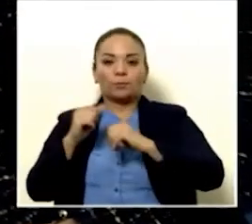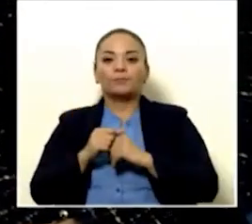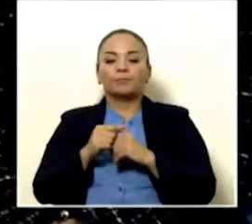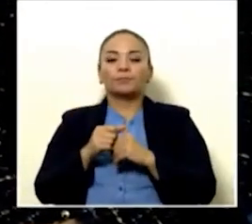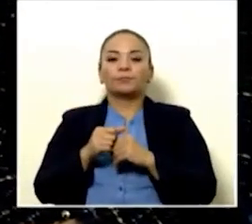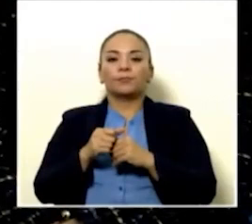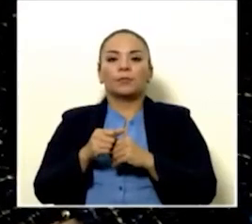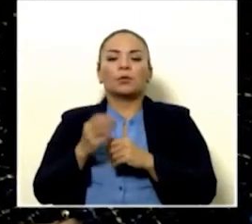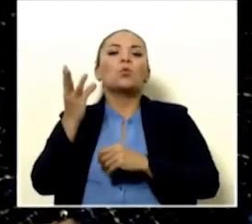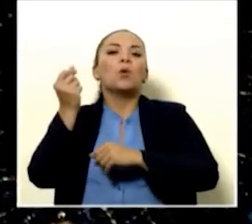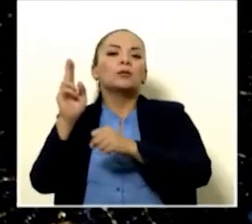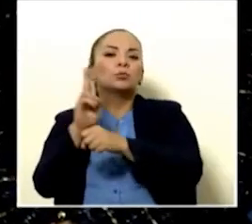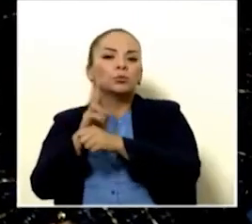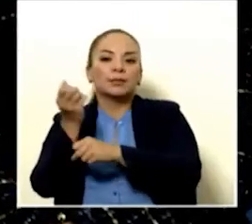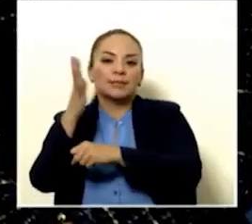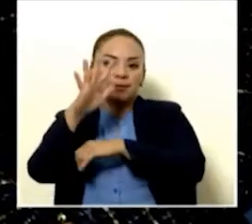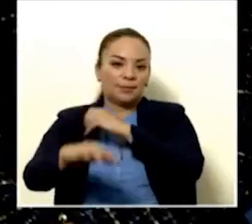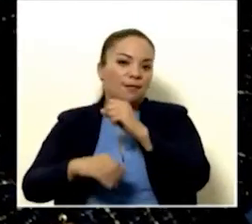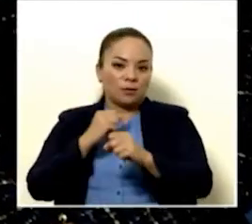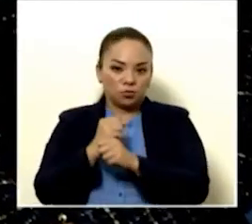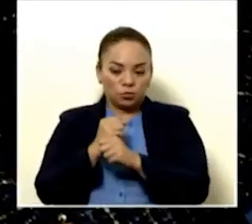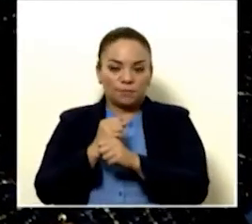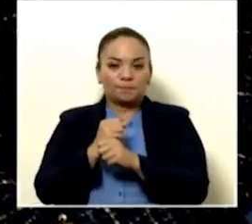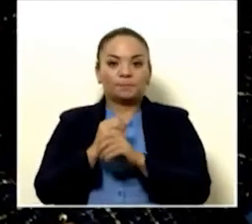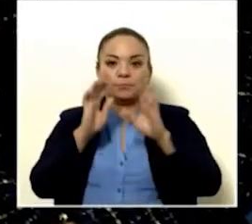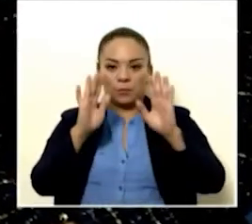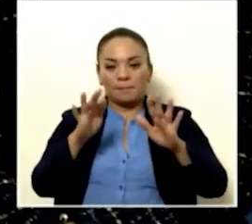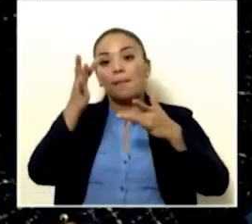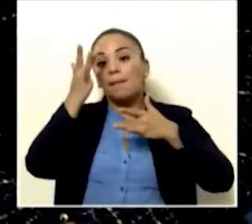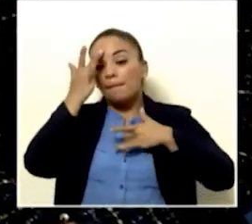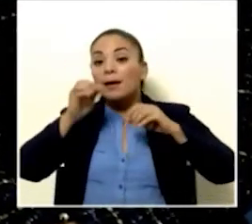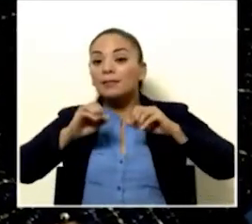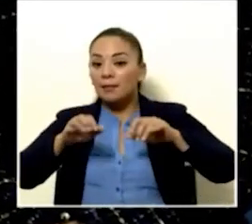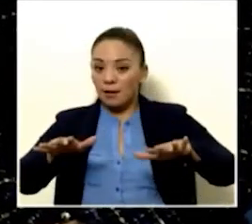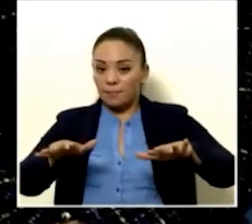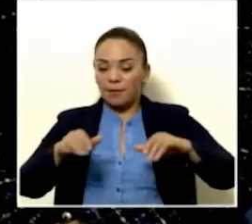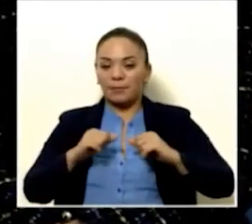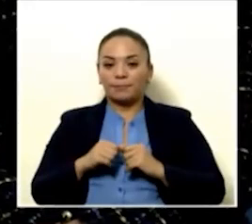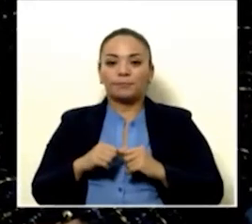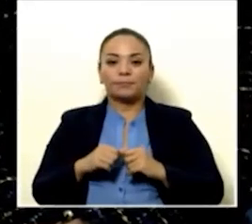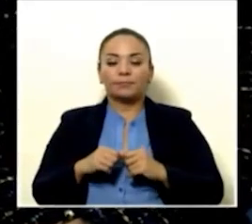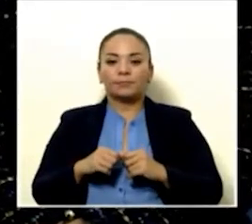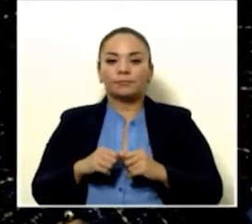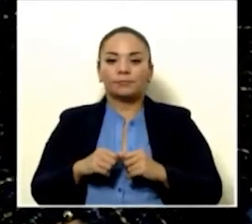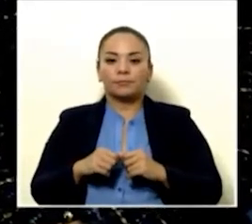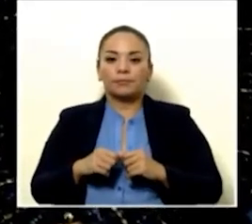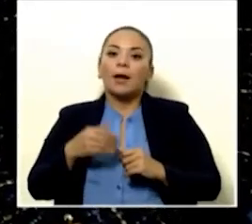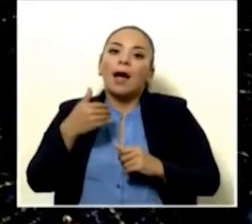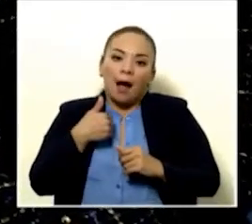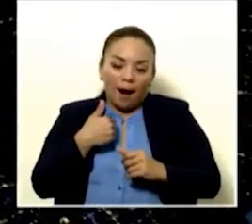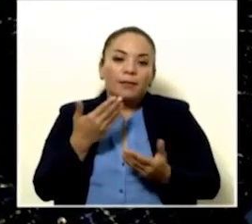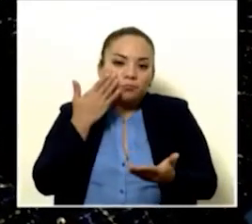vida útil de 15 años. Por el efecto de la pandemia, hay fuerte documentación